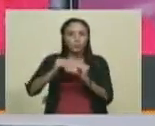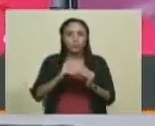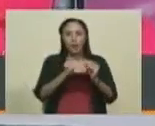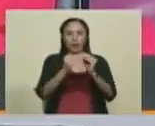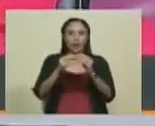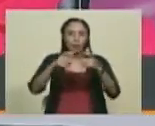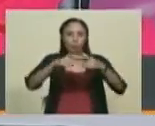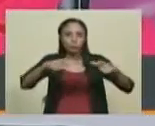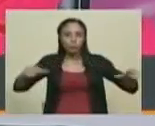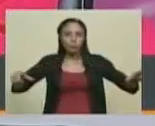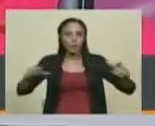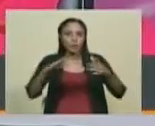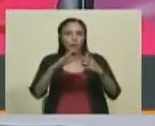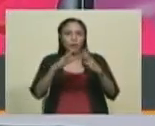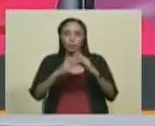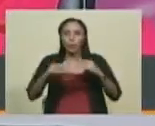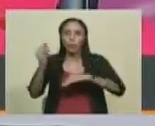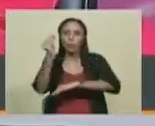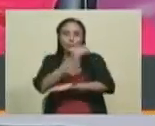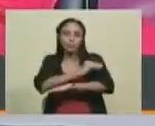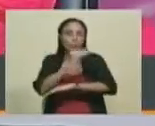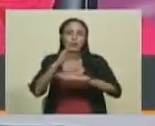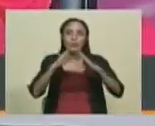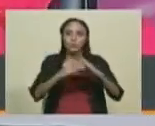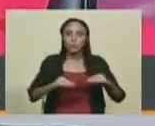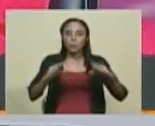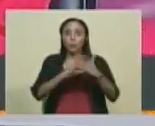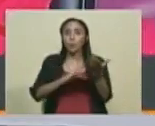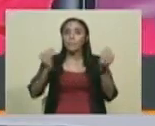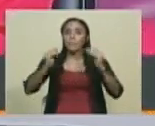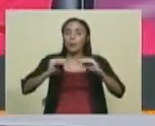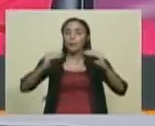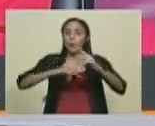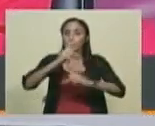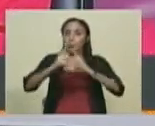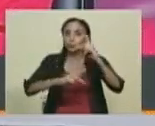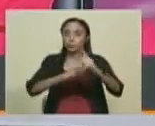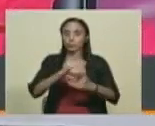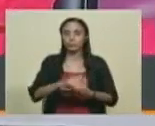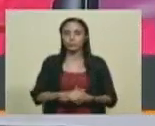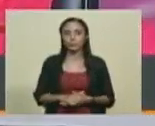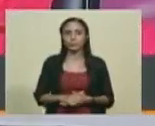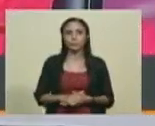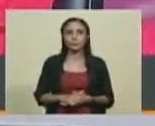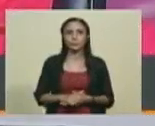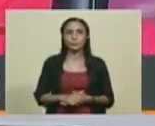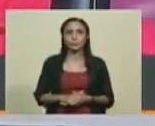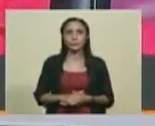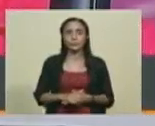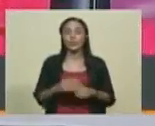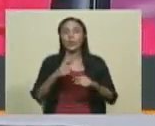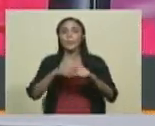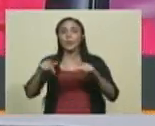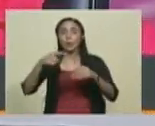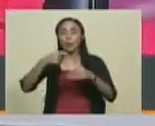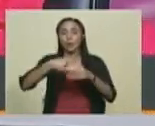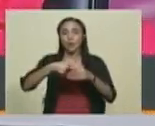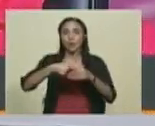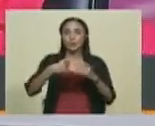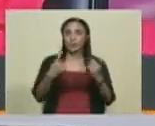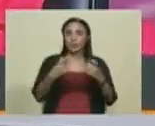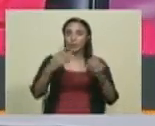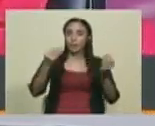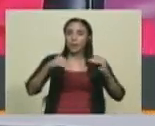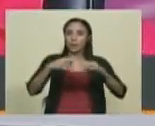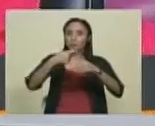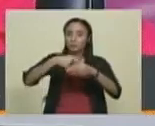las líneas de producción en el estado Zulia y levantar la producción de crudo liviano, pero también el gas que necesita nuestra petroquímica. Eso lo